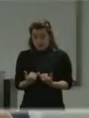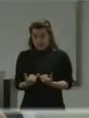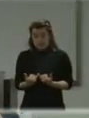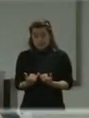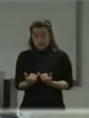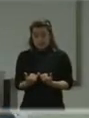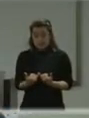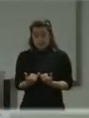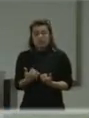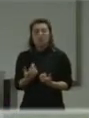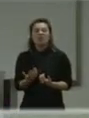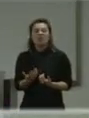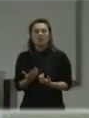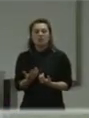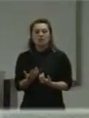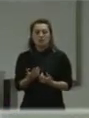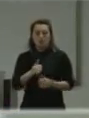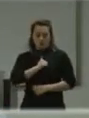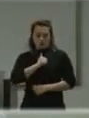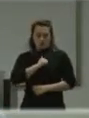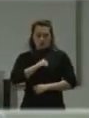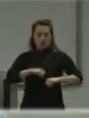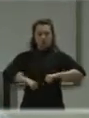estoy haciendo actora